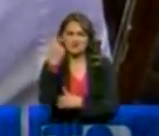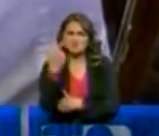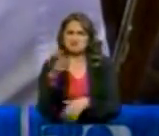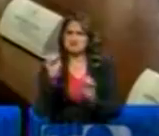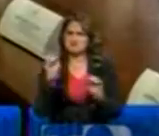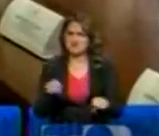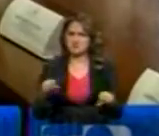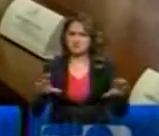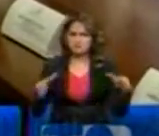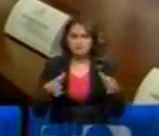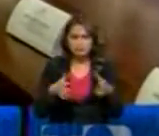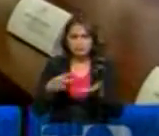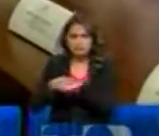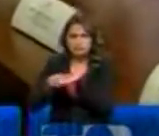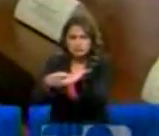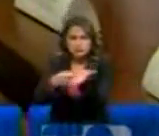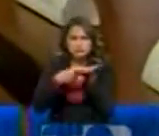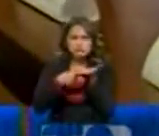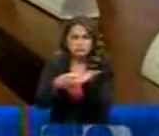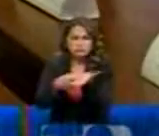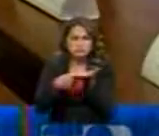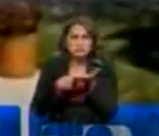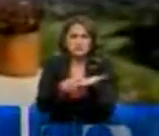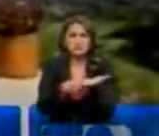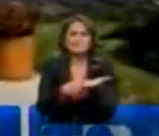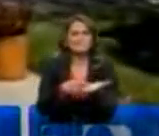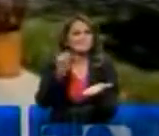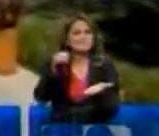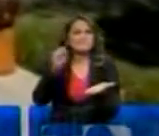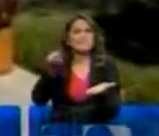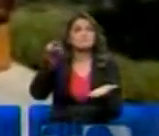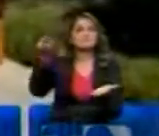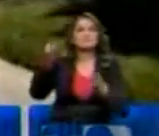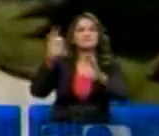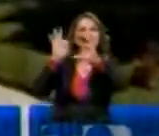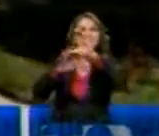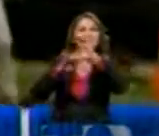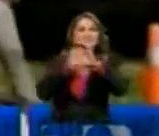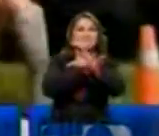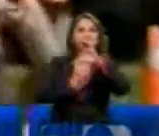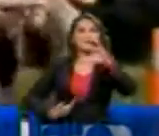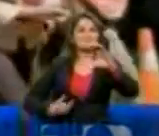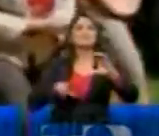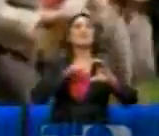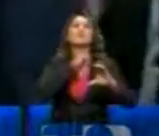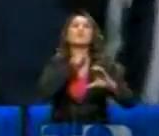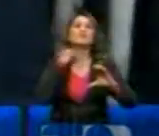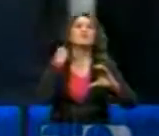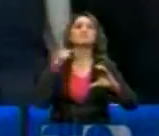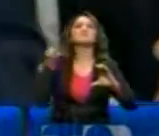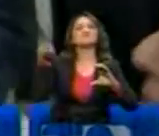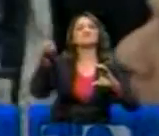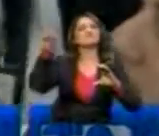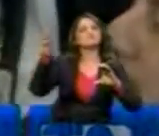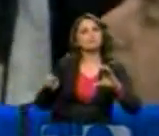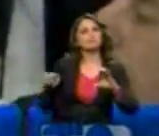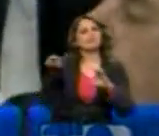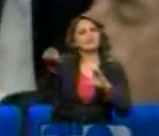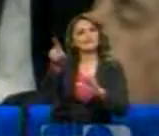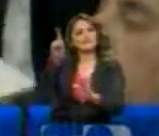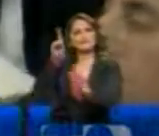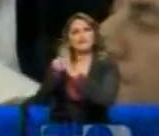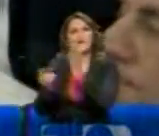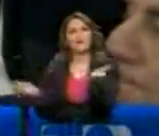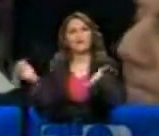Comisión de Fiscalización de la Asamblea Nacional calificó un tercer juicio político en contra del presidente del Consejo de Participación Ciudadana y Control Social, José